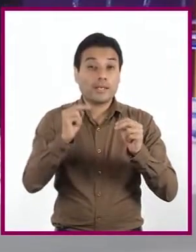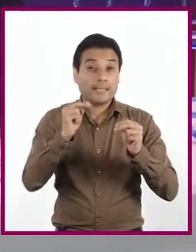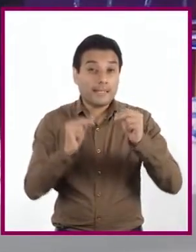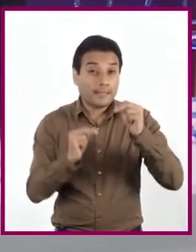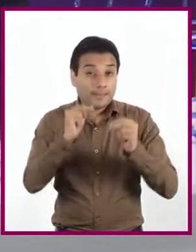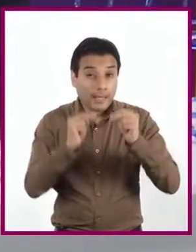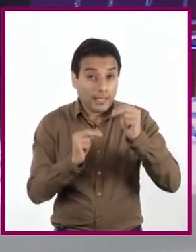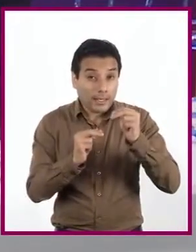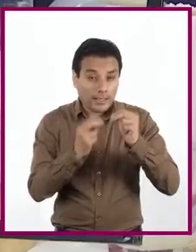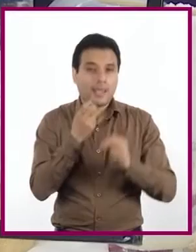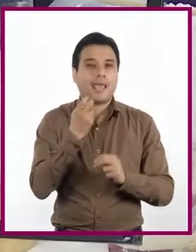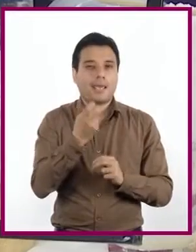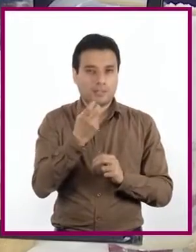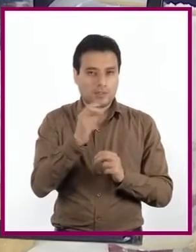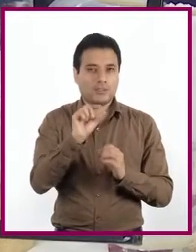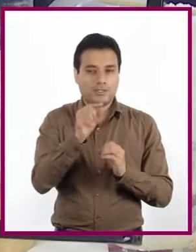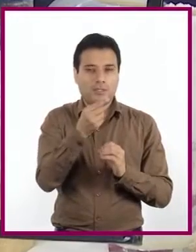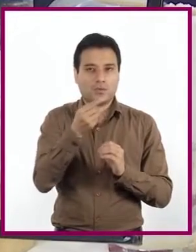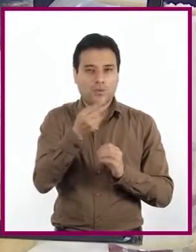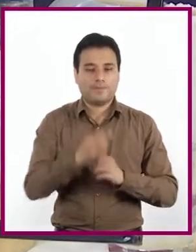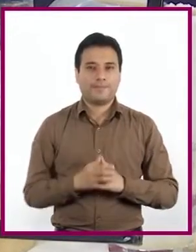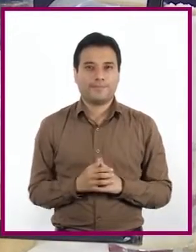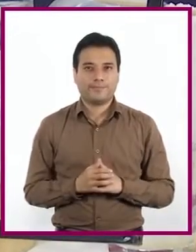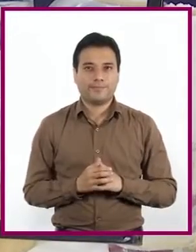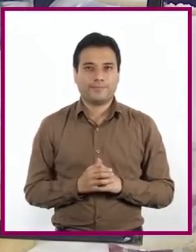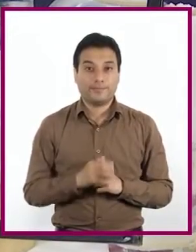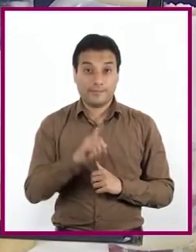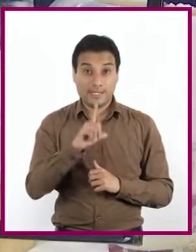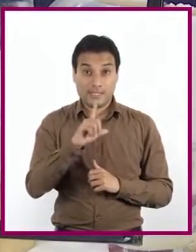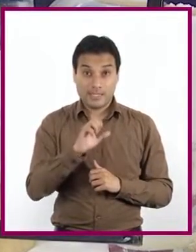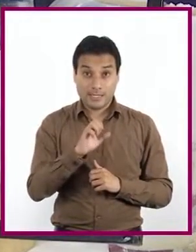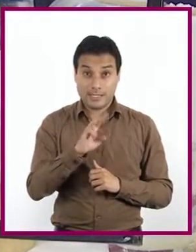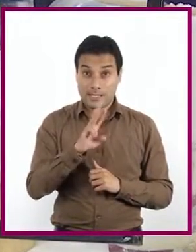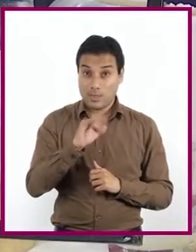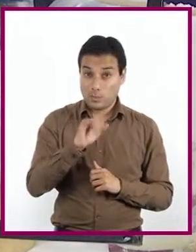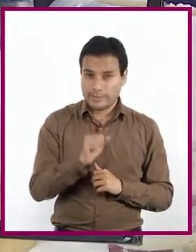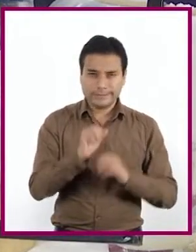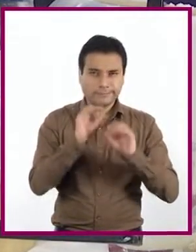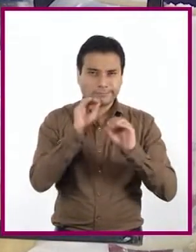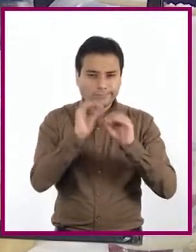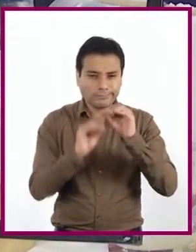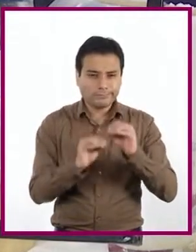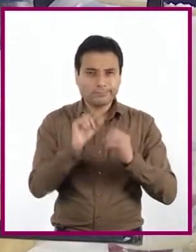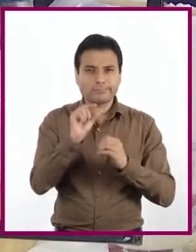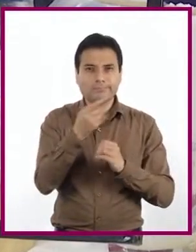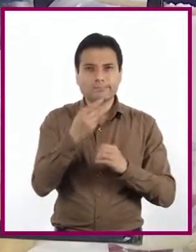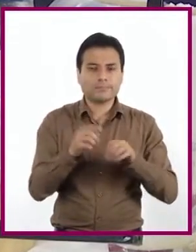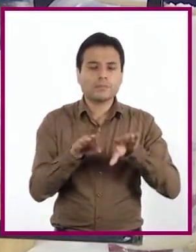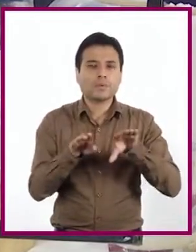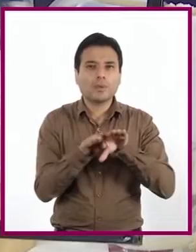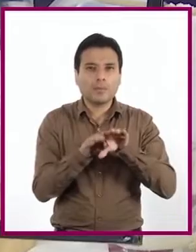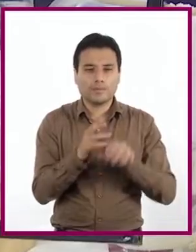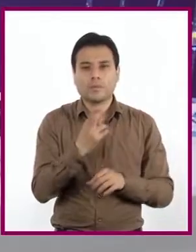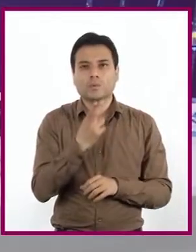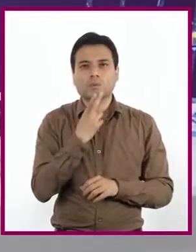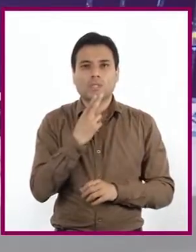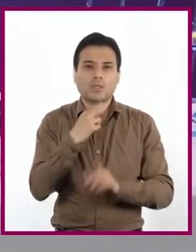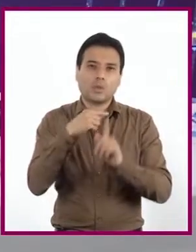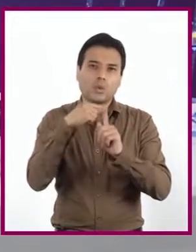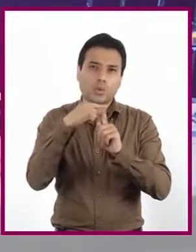más alejado del núcleo. Lewis representa a los electrones de valencia con cruces o